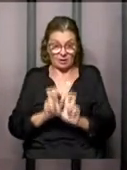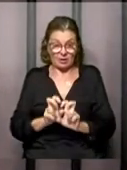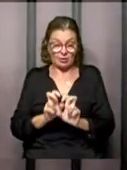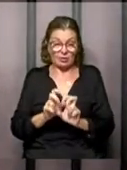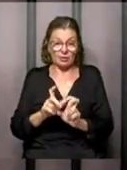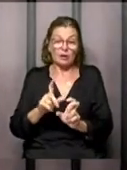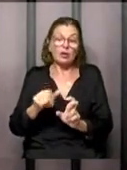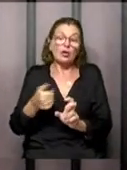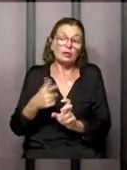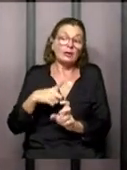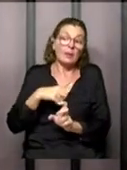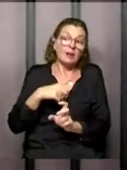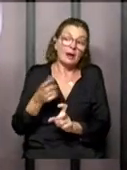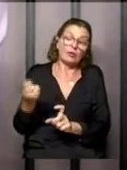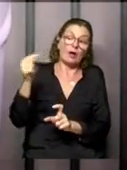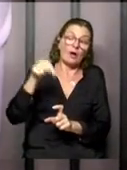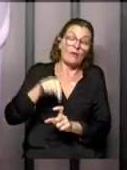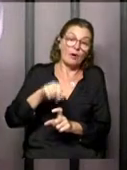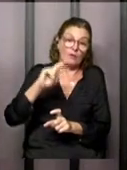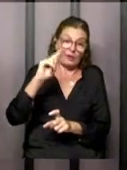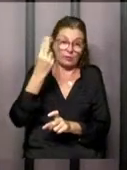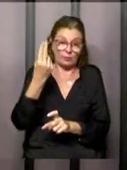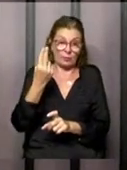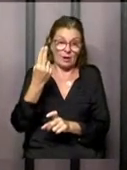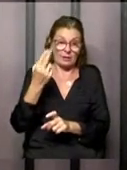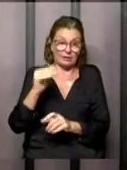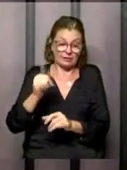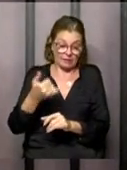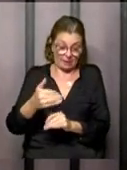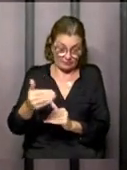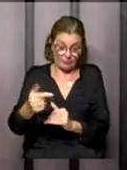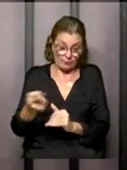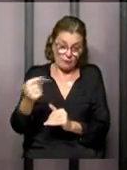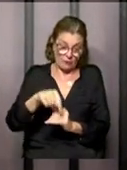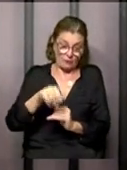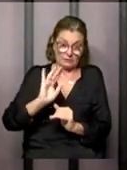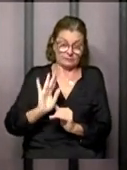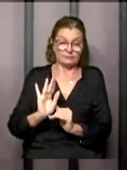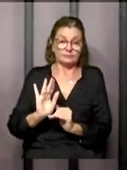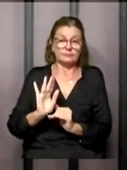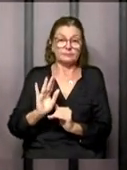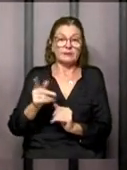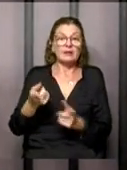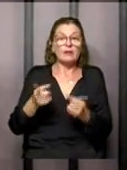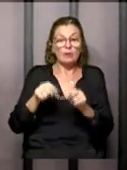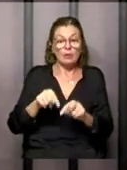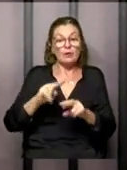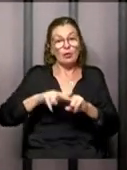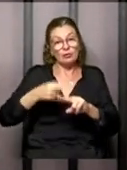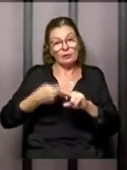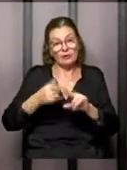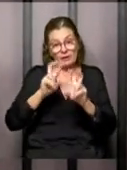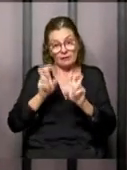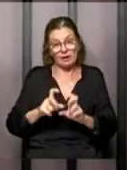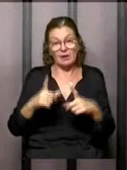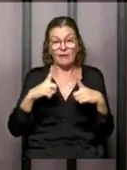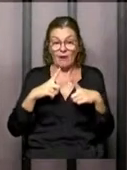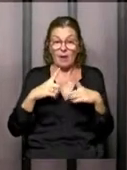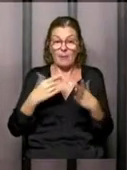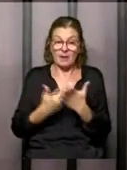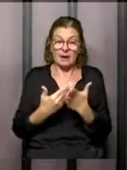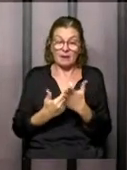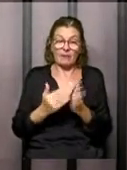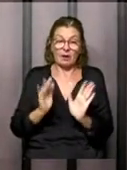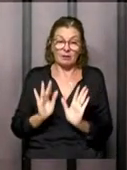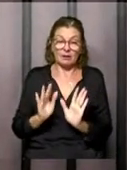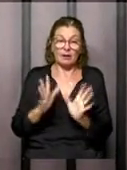su retorno, que es muy pronto, y ahí se retomará aquellas diligencias de investigación que están pendientes y que van a ayudar